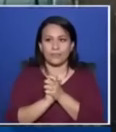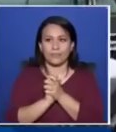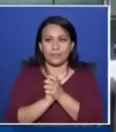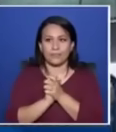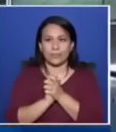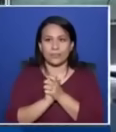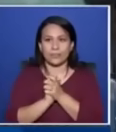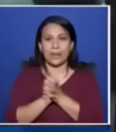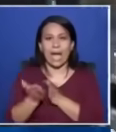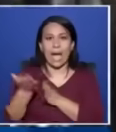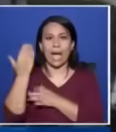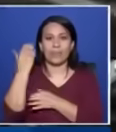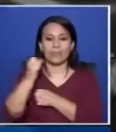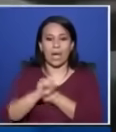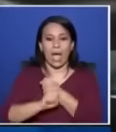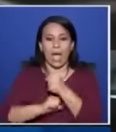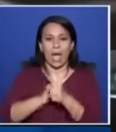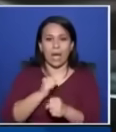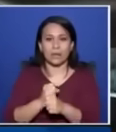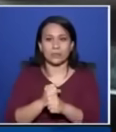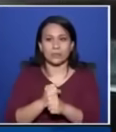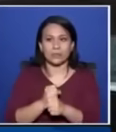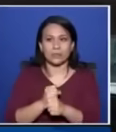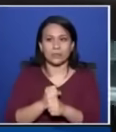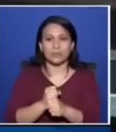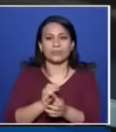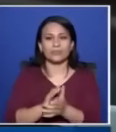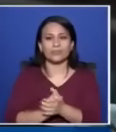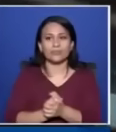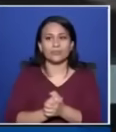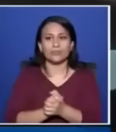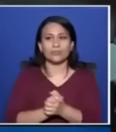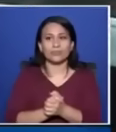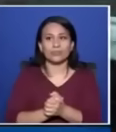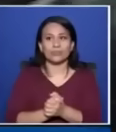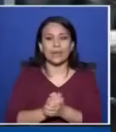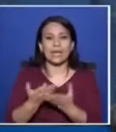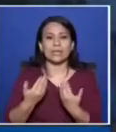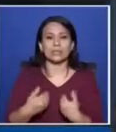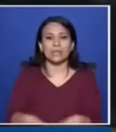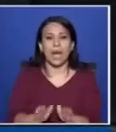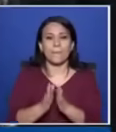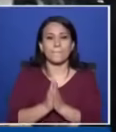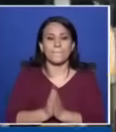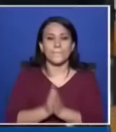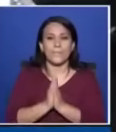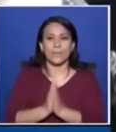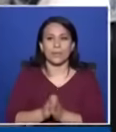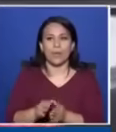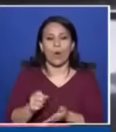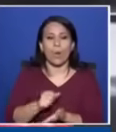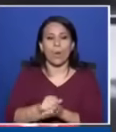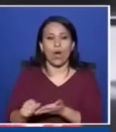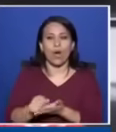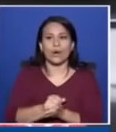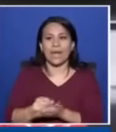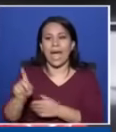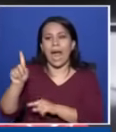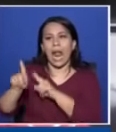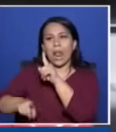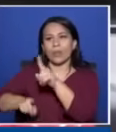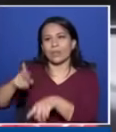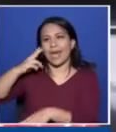de que hace años atrás la Agencia Nacional de Tránsito pues ya solicitó que se homologuen algunas revisiones